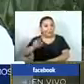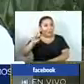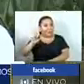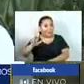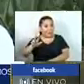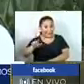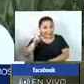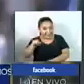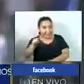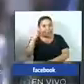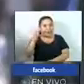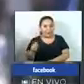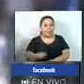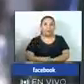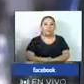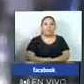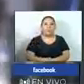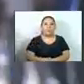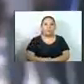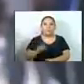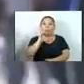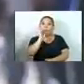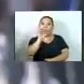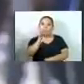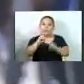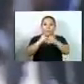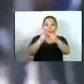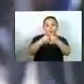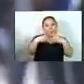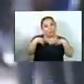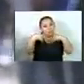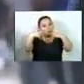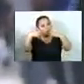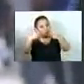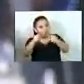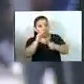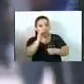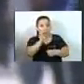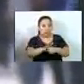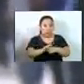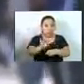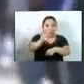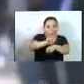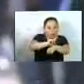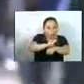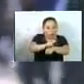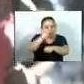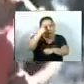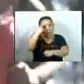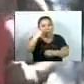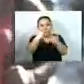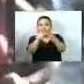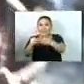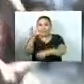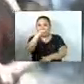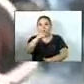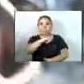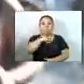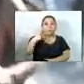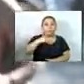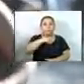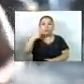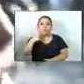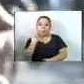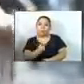durante ese mes según la OMS cada cuatro segundos una persona se quita la vida lo que significa que